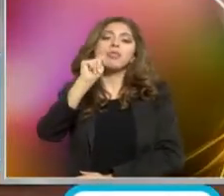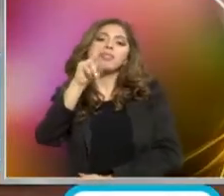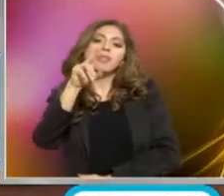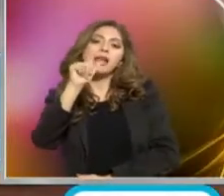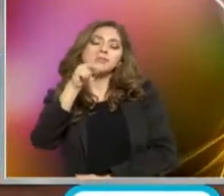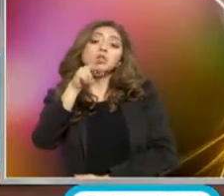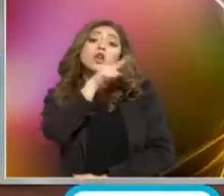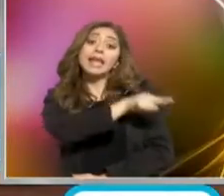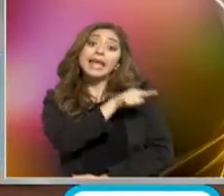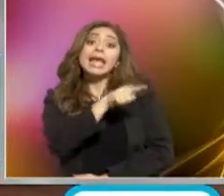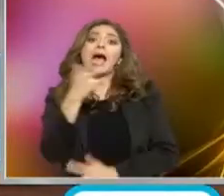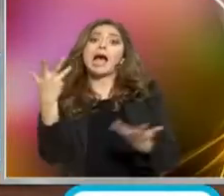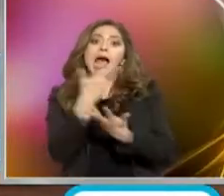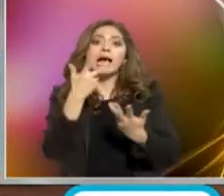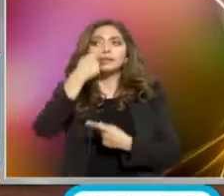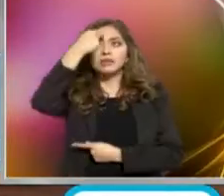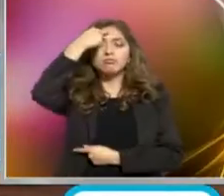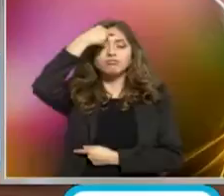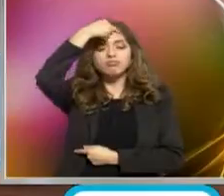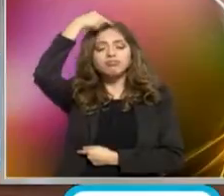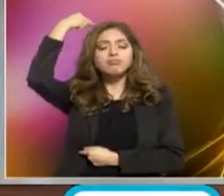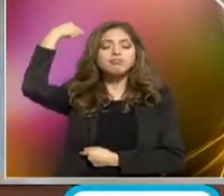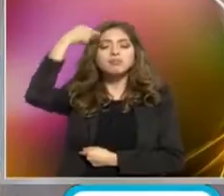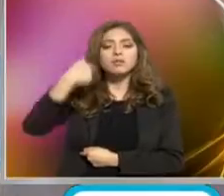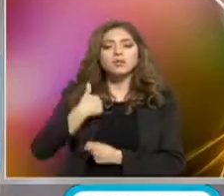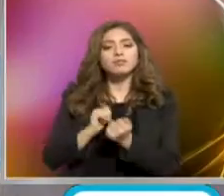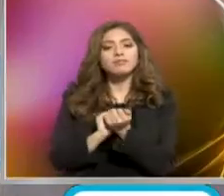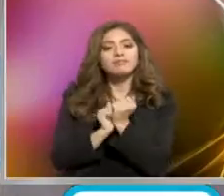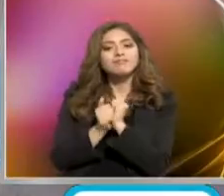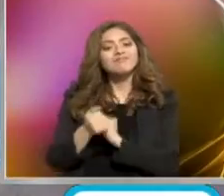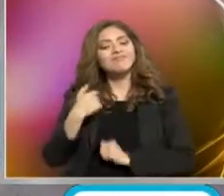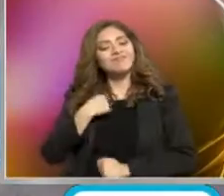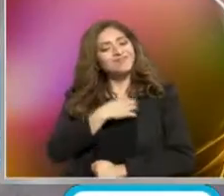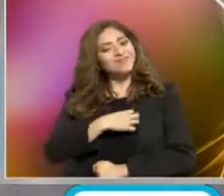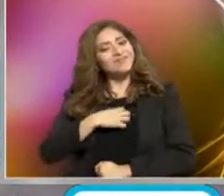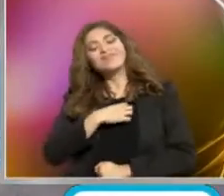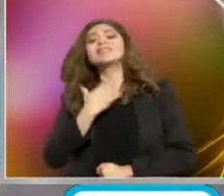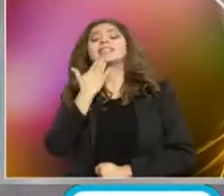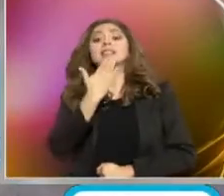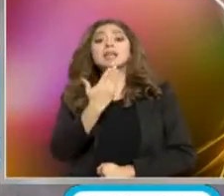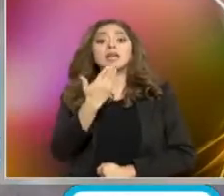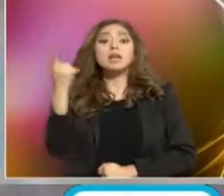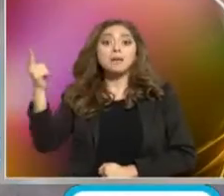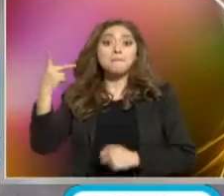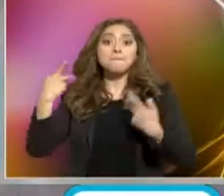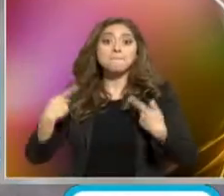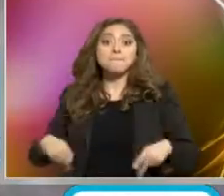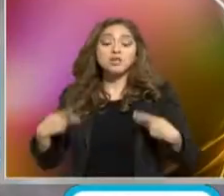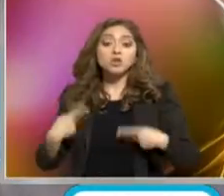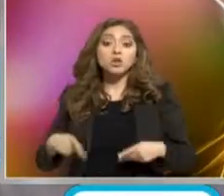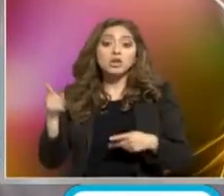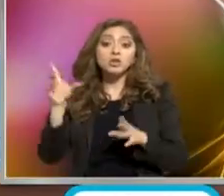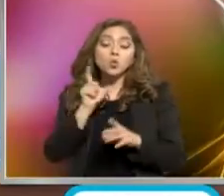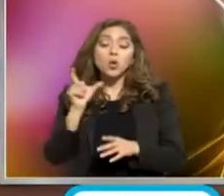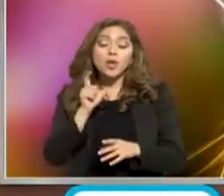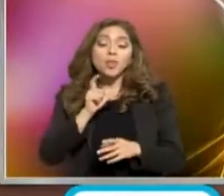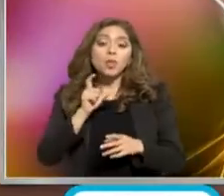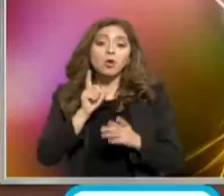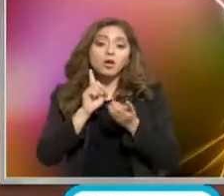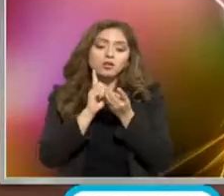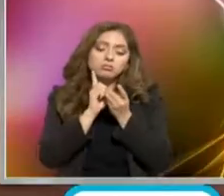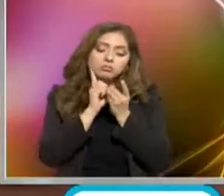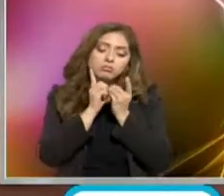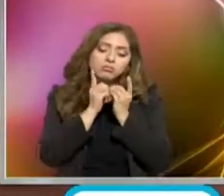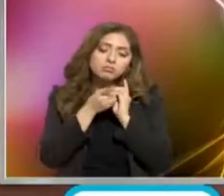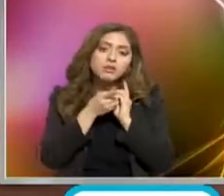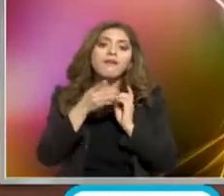sentamos felices, que nos sentamos bien. Y muchas personas que tienen depresión se ha visto que tienen deficiencia de serotonina. Así